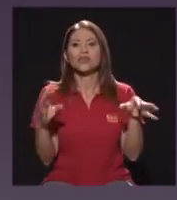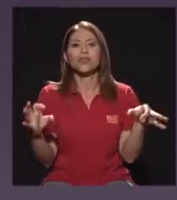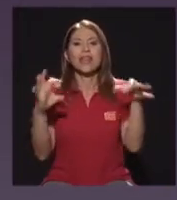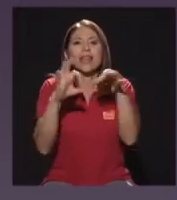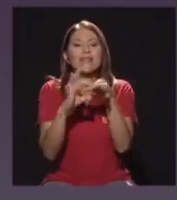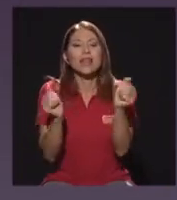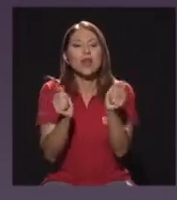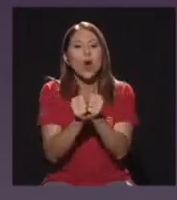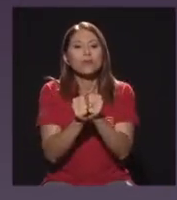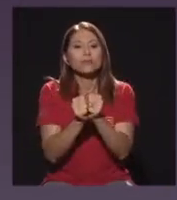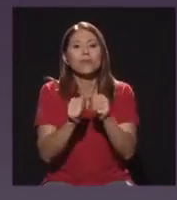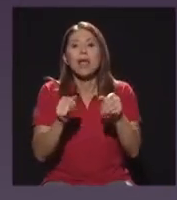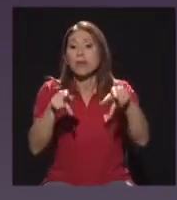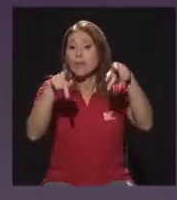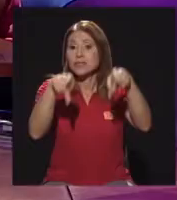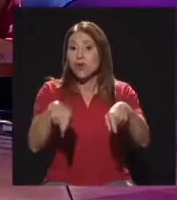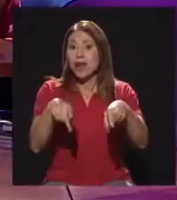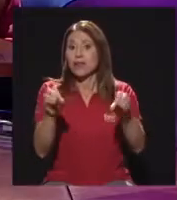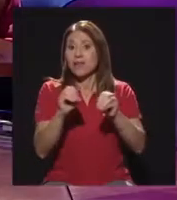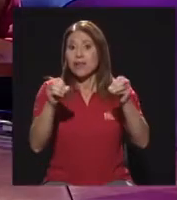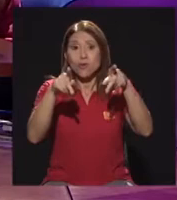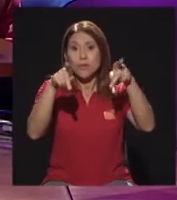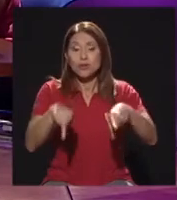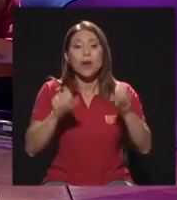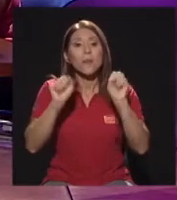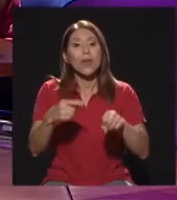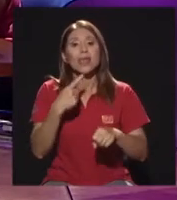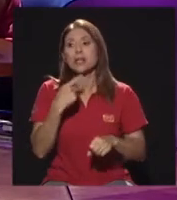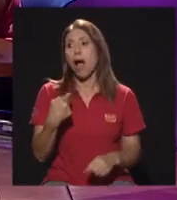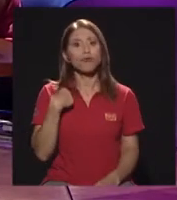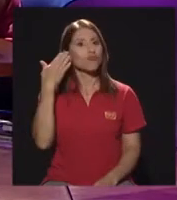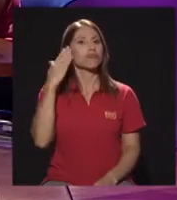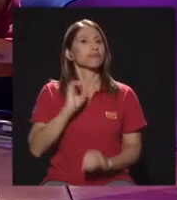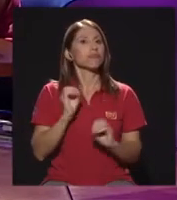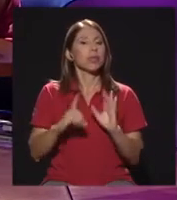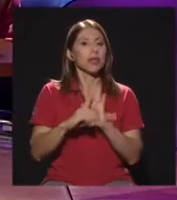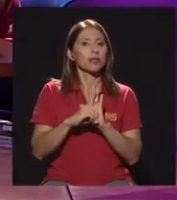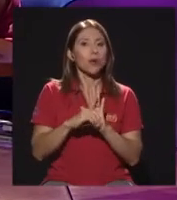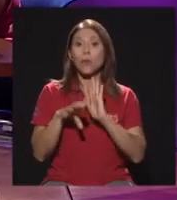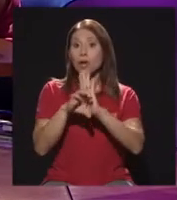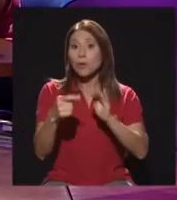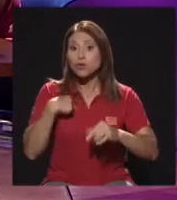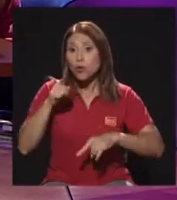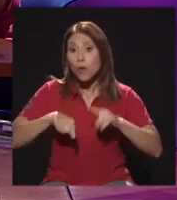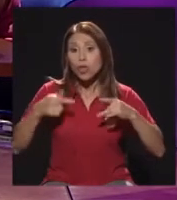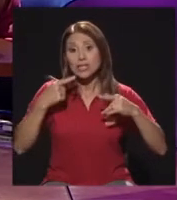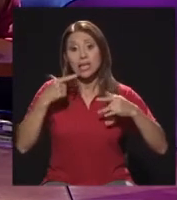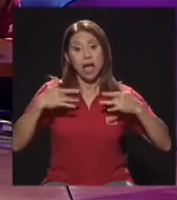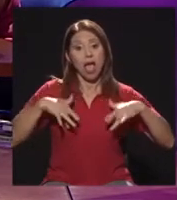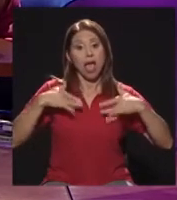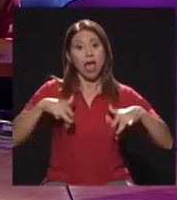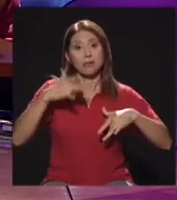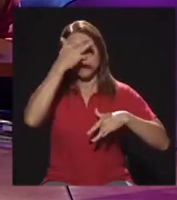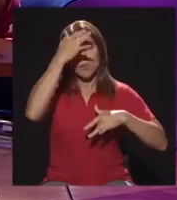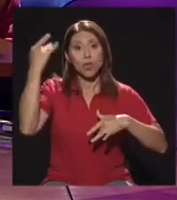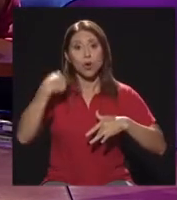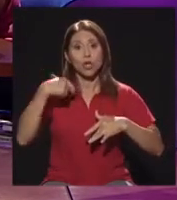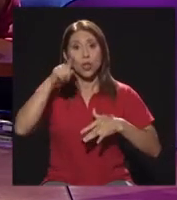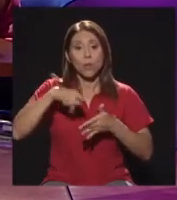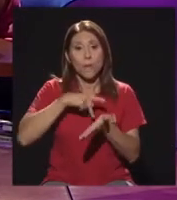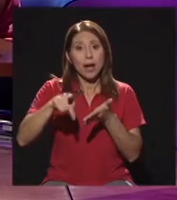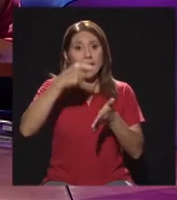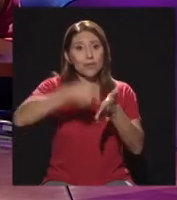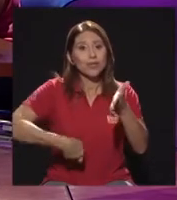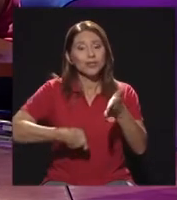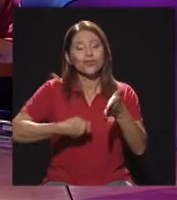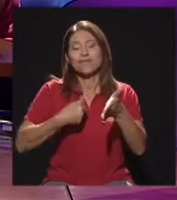del derecho así a mí que a mí se me olvidó que yo no sabía que tenía que pagar impuestos no importa se lo olvido igual va a tener que pagar una